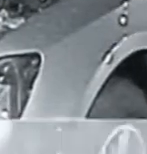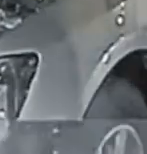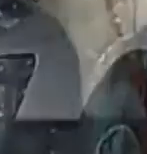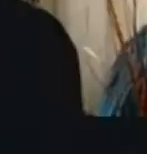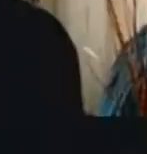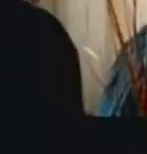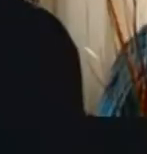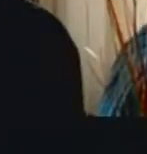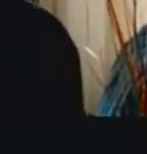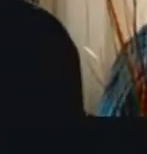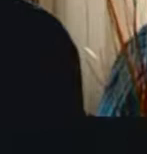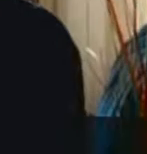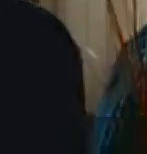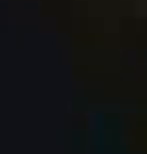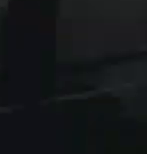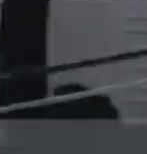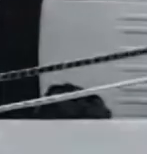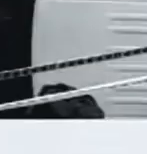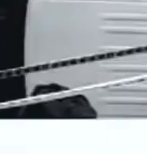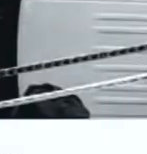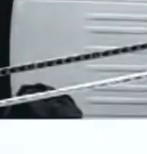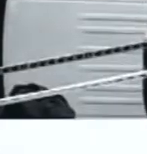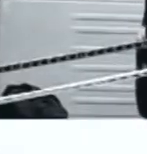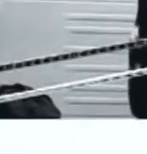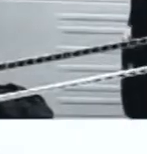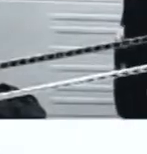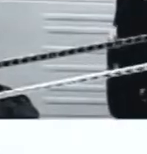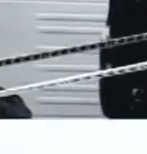Porque tienen que emborracharse detrás de un volante.